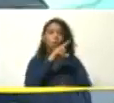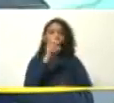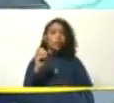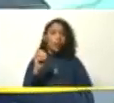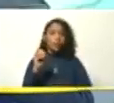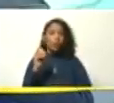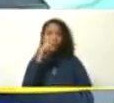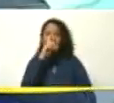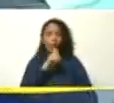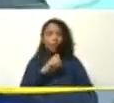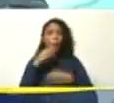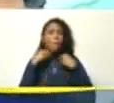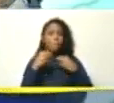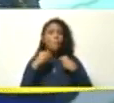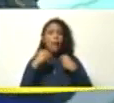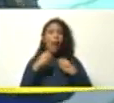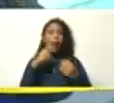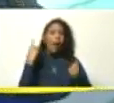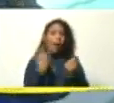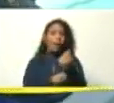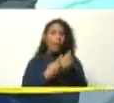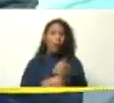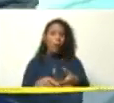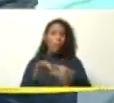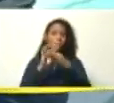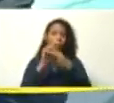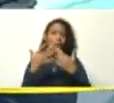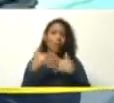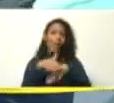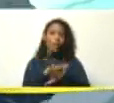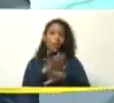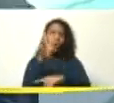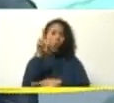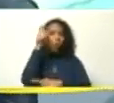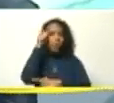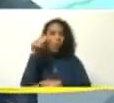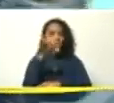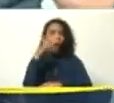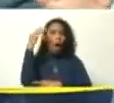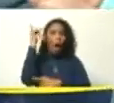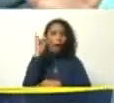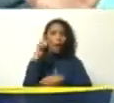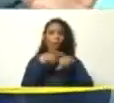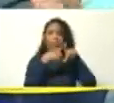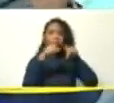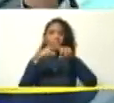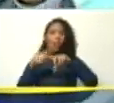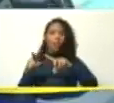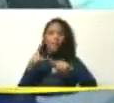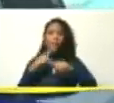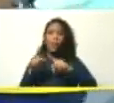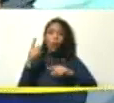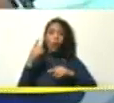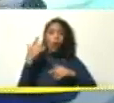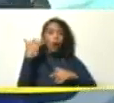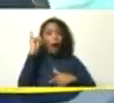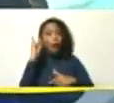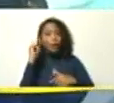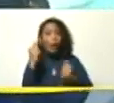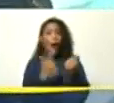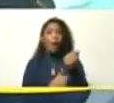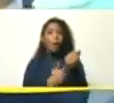200 años para la hermandad y la unidad entre dos pueblos que tienen su diversidad, pero que son